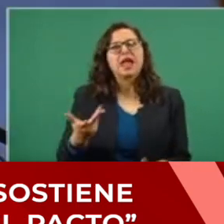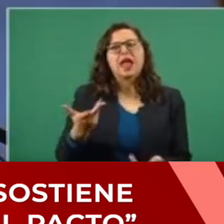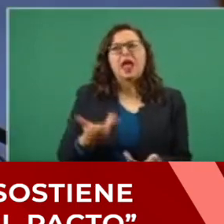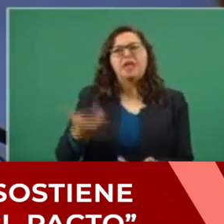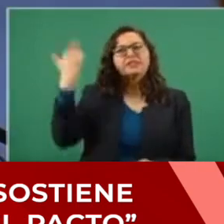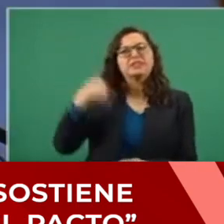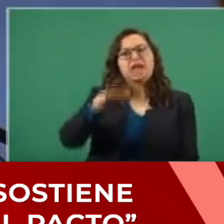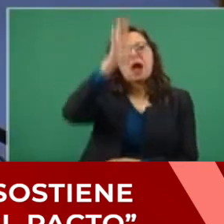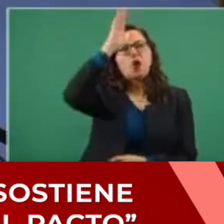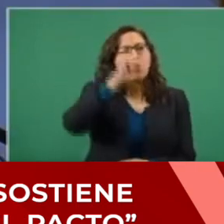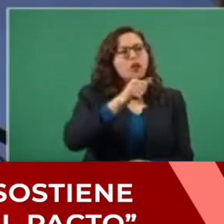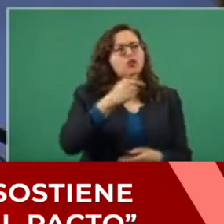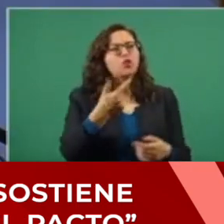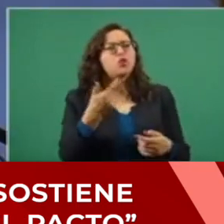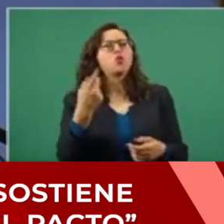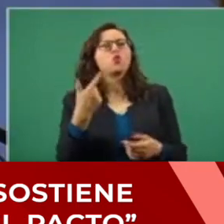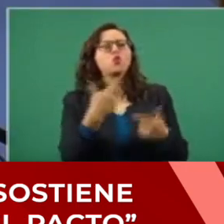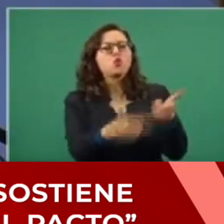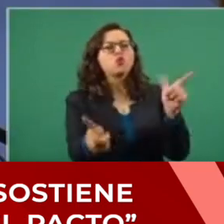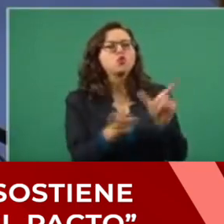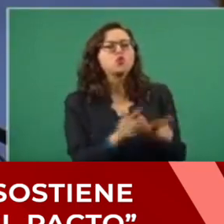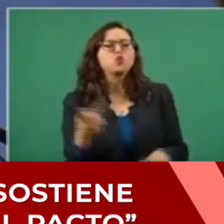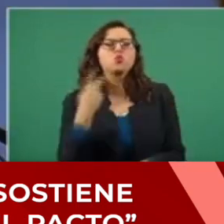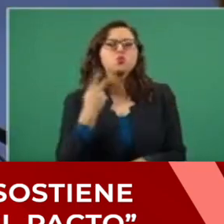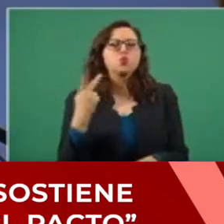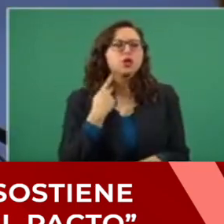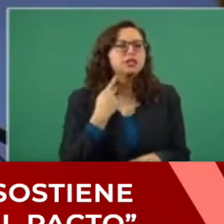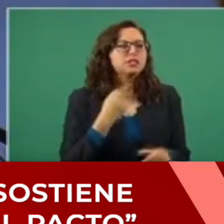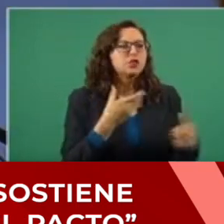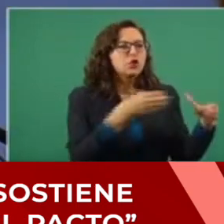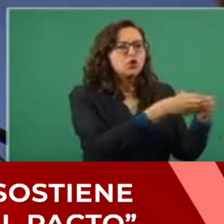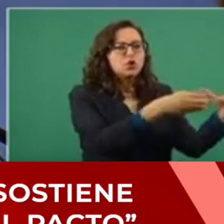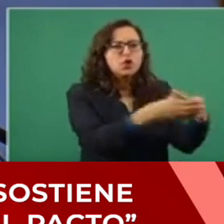México, o el pacto del silencio,